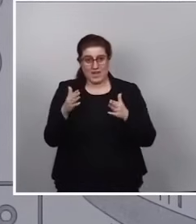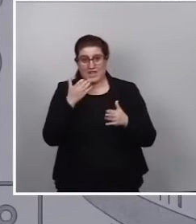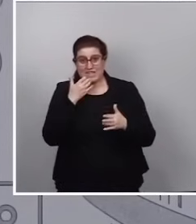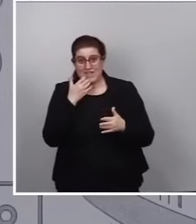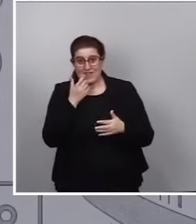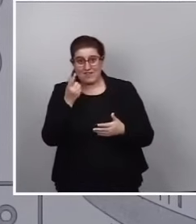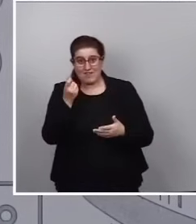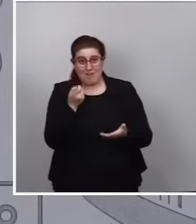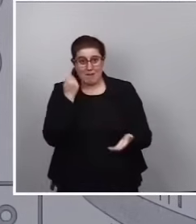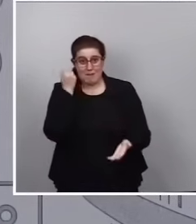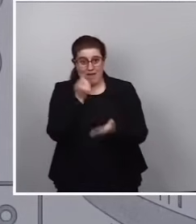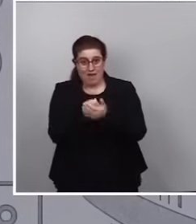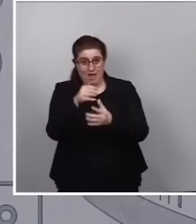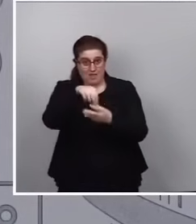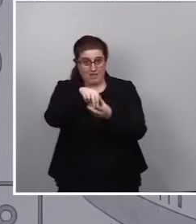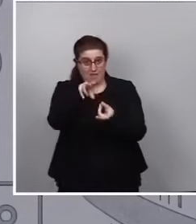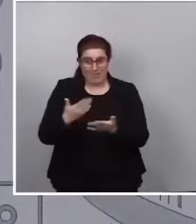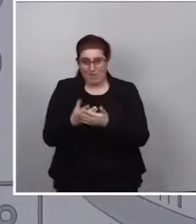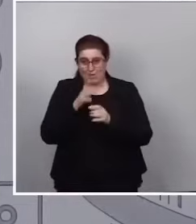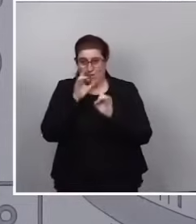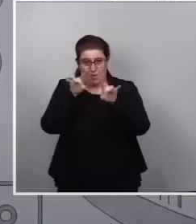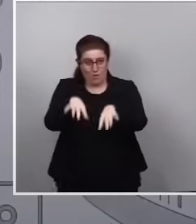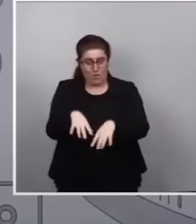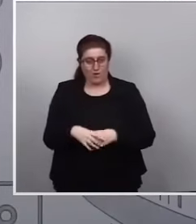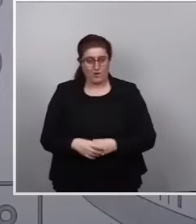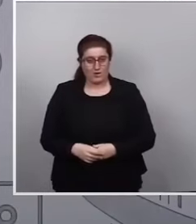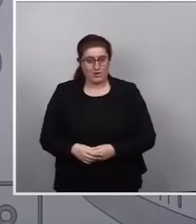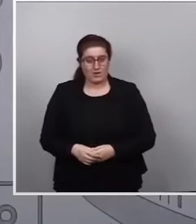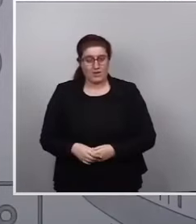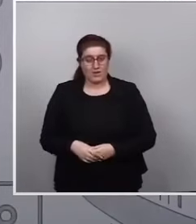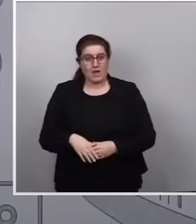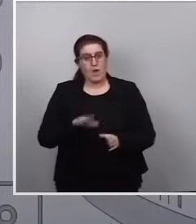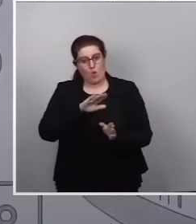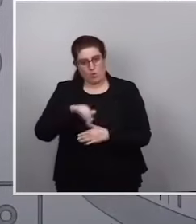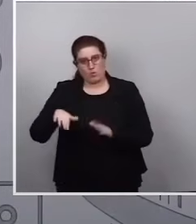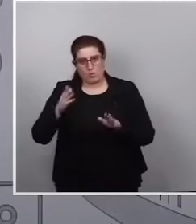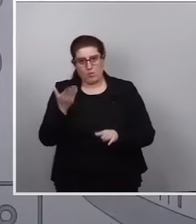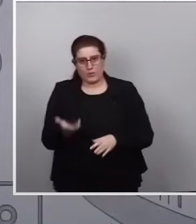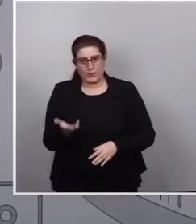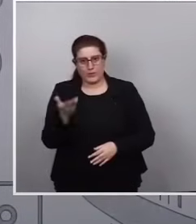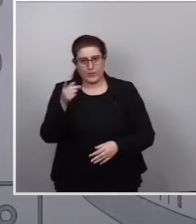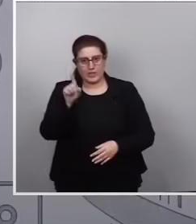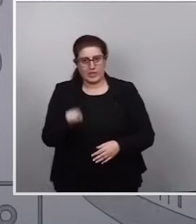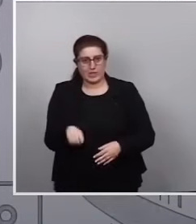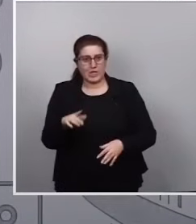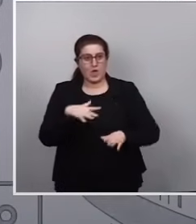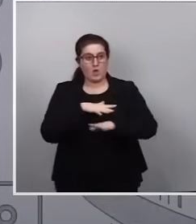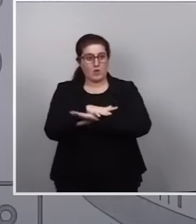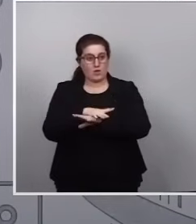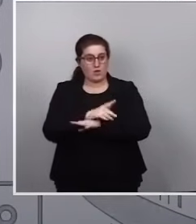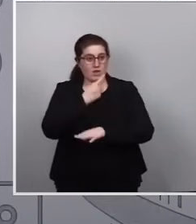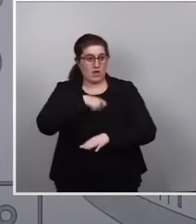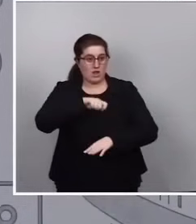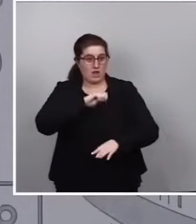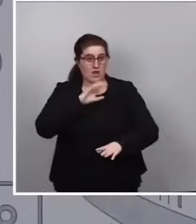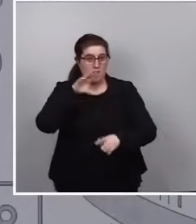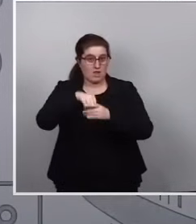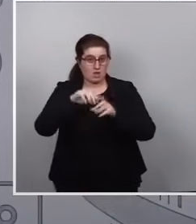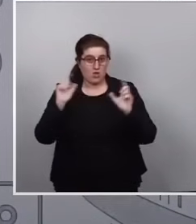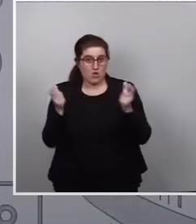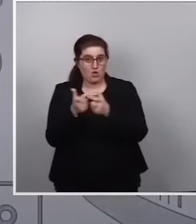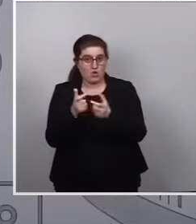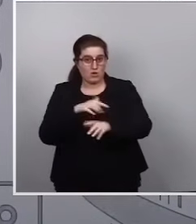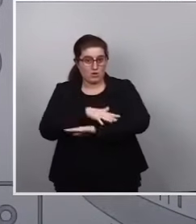con la agencia tributaria Y por último pero no menos importante es que el gobierno de España en su consejo de